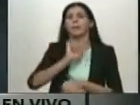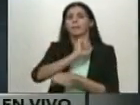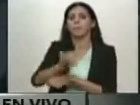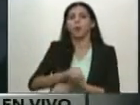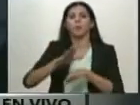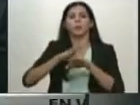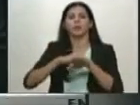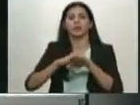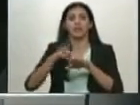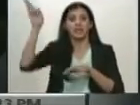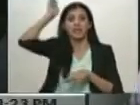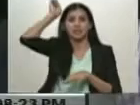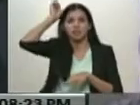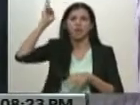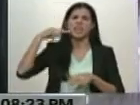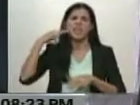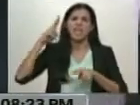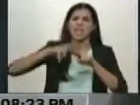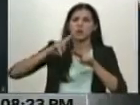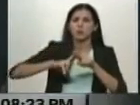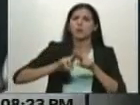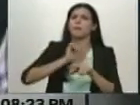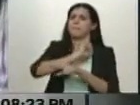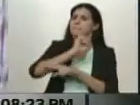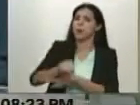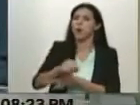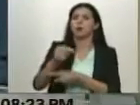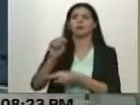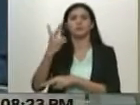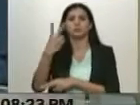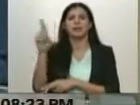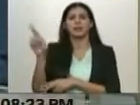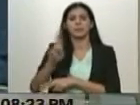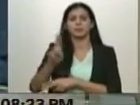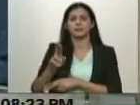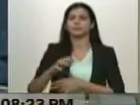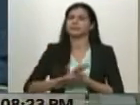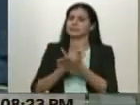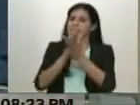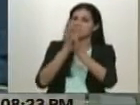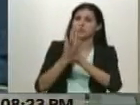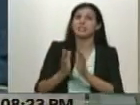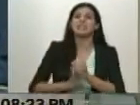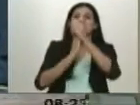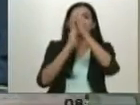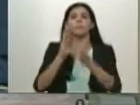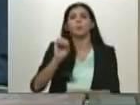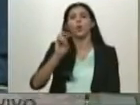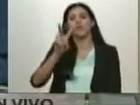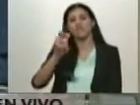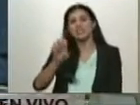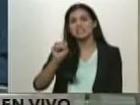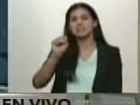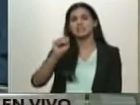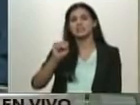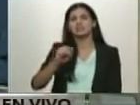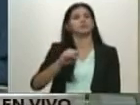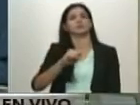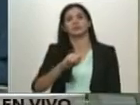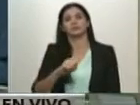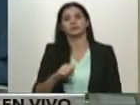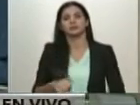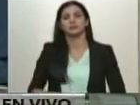las tropas de los indios, los mulatos, los negros, apuñalearon con Boves al frente la República